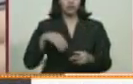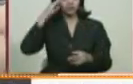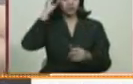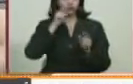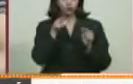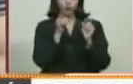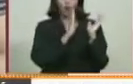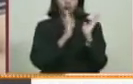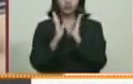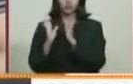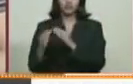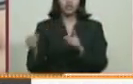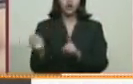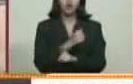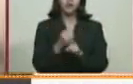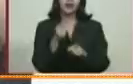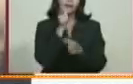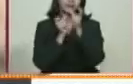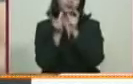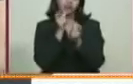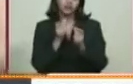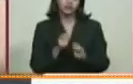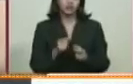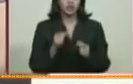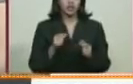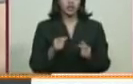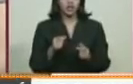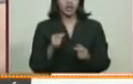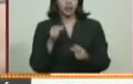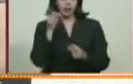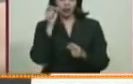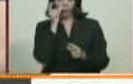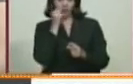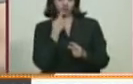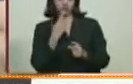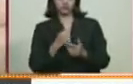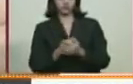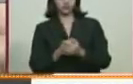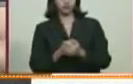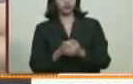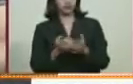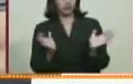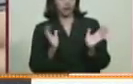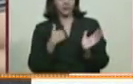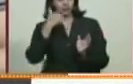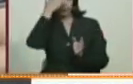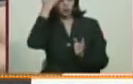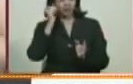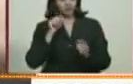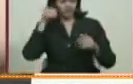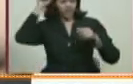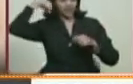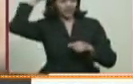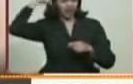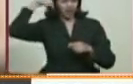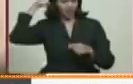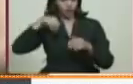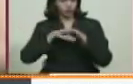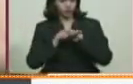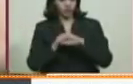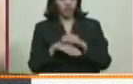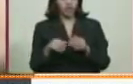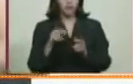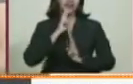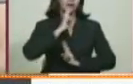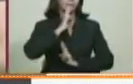del golpe en las preguntas que le hago. Entonces él me dice a mí, a Morín, eso no se me olvida, eso está grabado. González González me responde